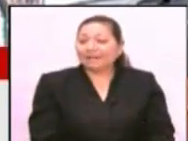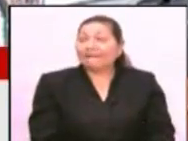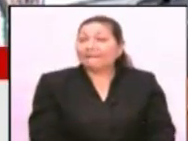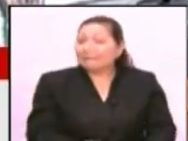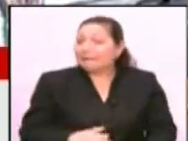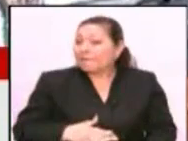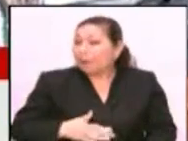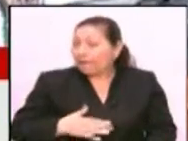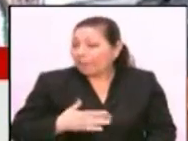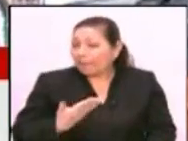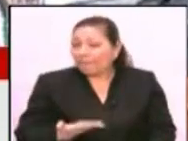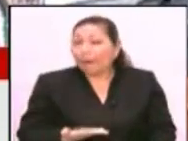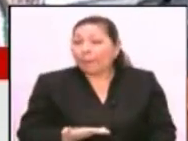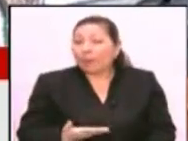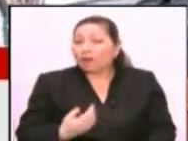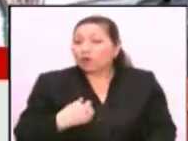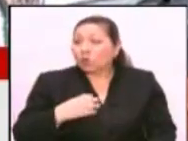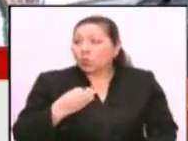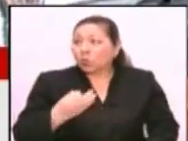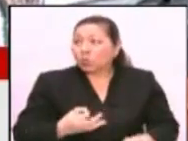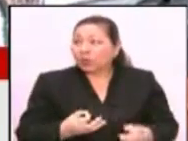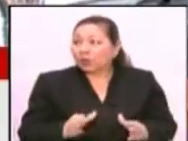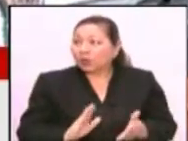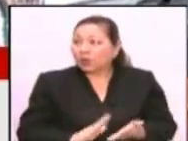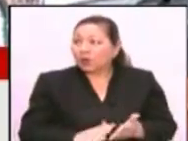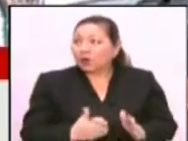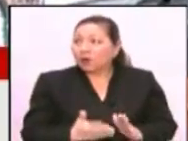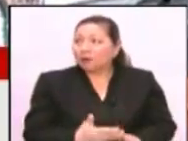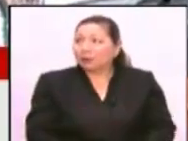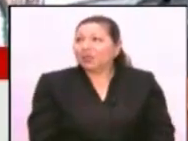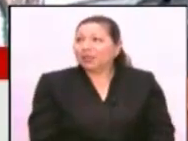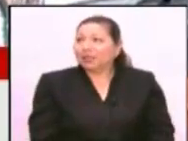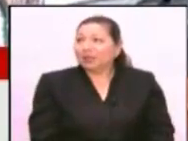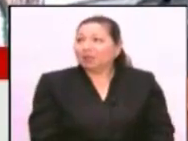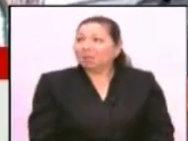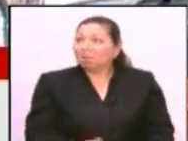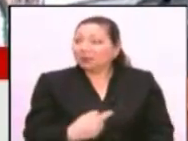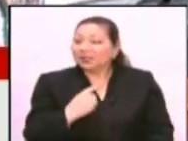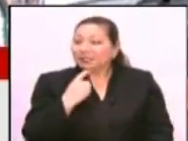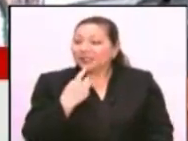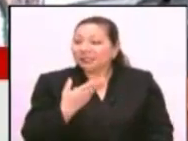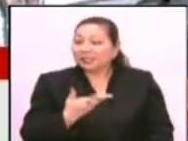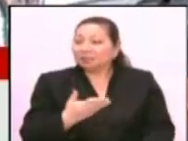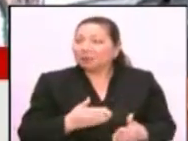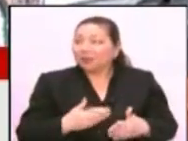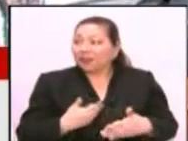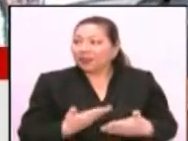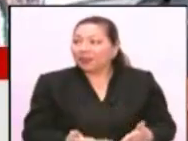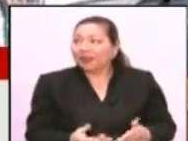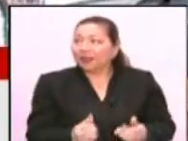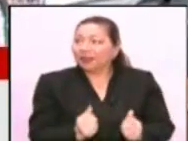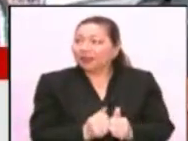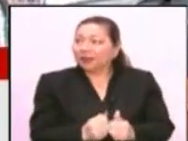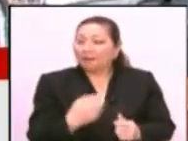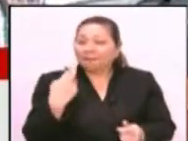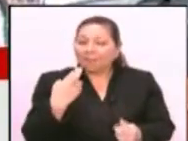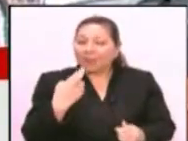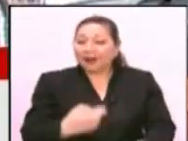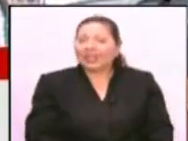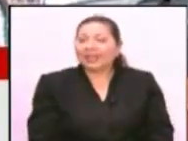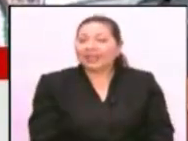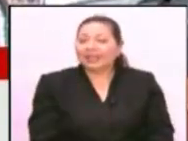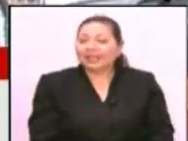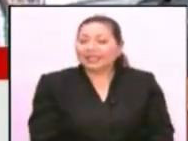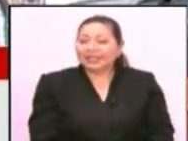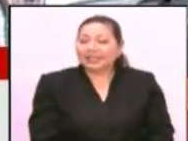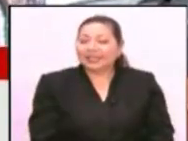Si podemos a los jueces, a la comunidad, demostrarles que las penas alternativas pueden servir, entonces podemos comenzar también con una política de desacinamiento